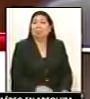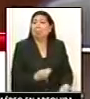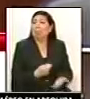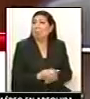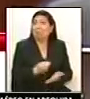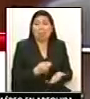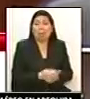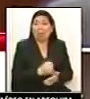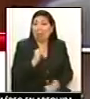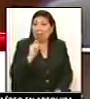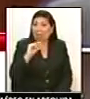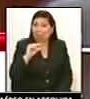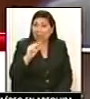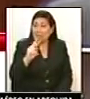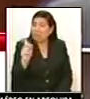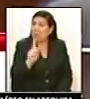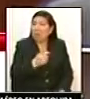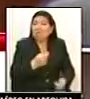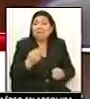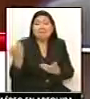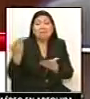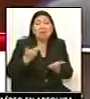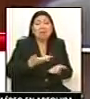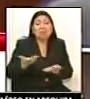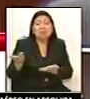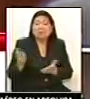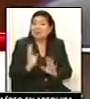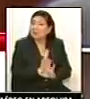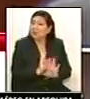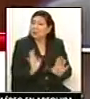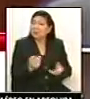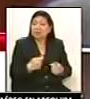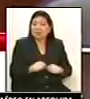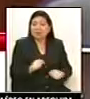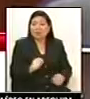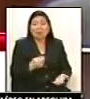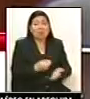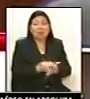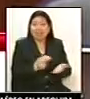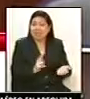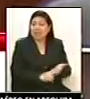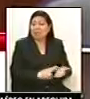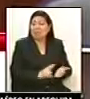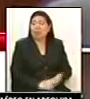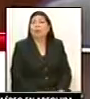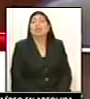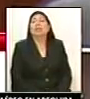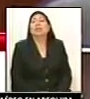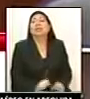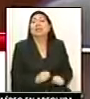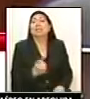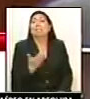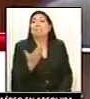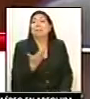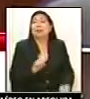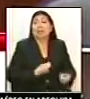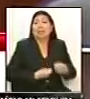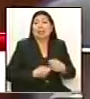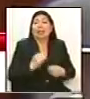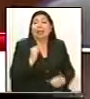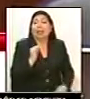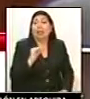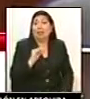IGB, porque se exporta el mineral y no se puede exportar el impuesto. Y sí están pidiendo la devolución del